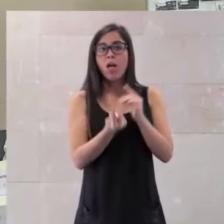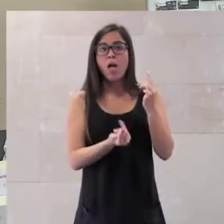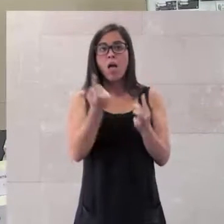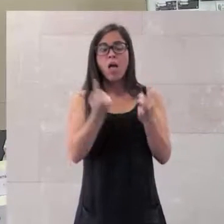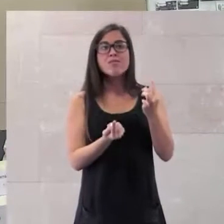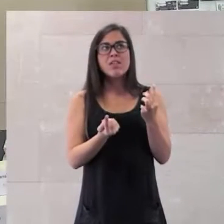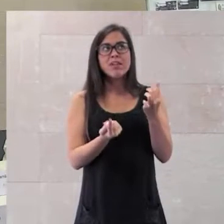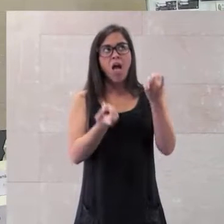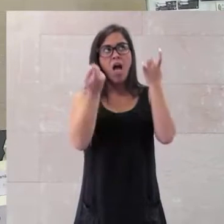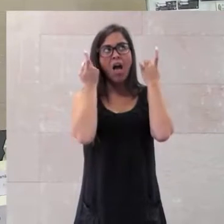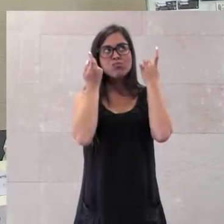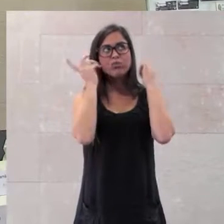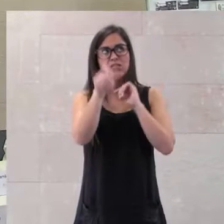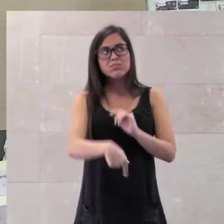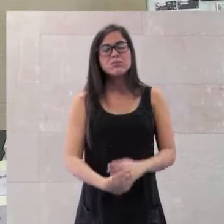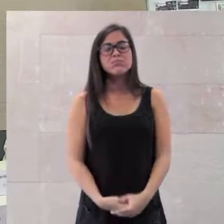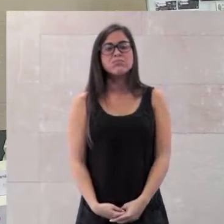somos alumnas también.